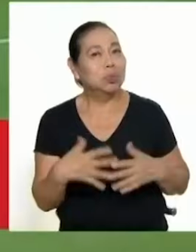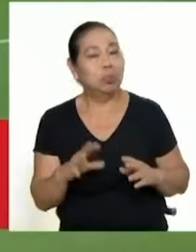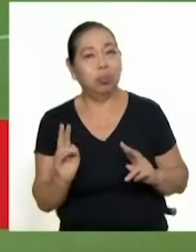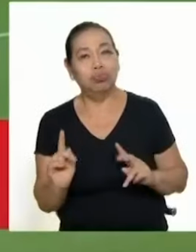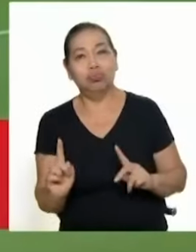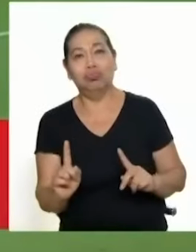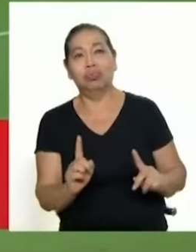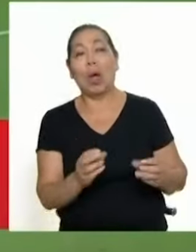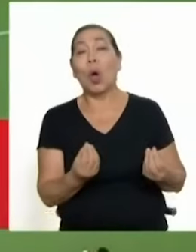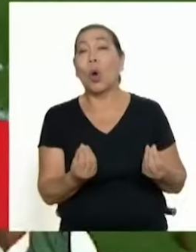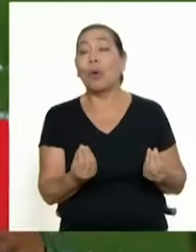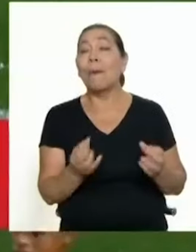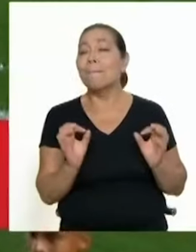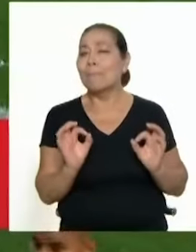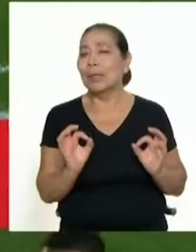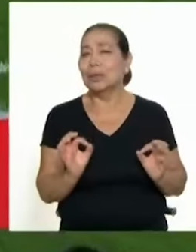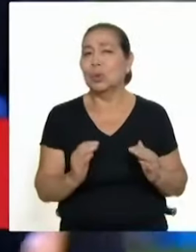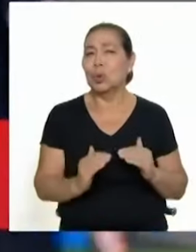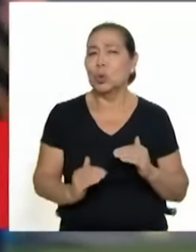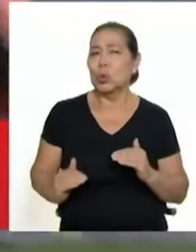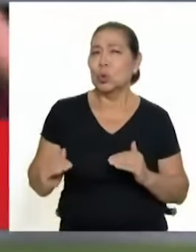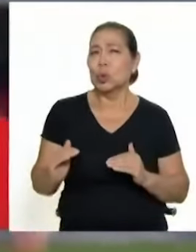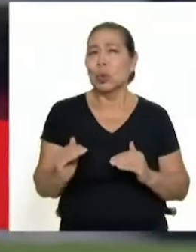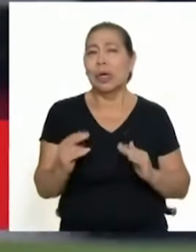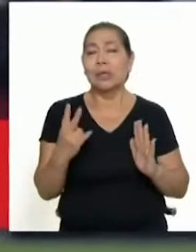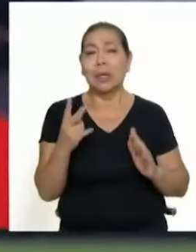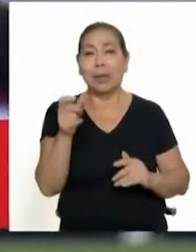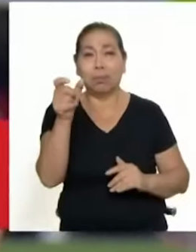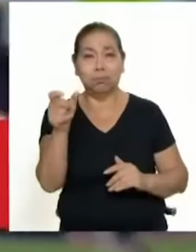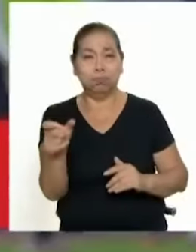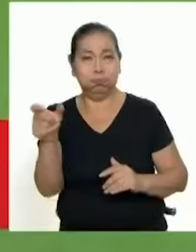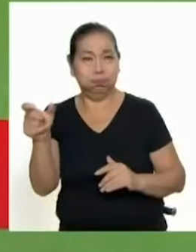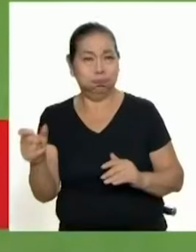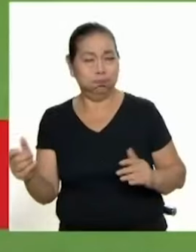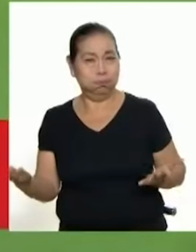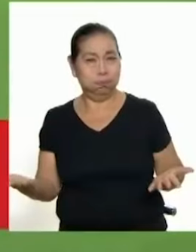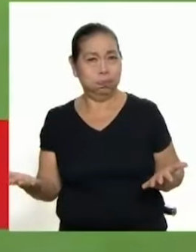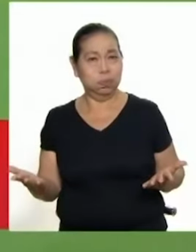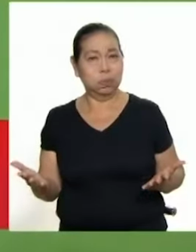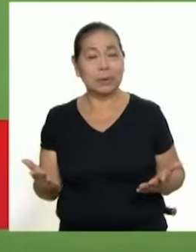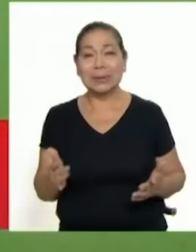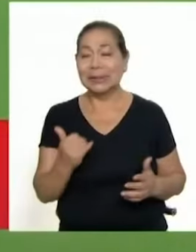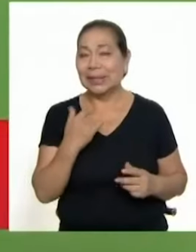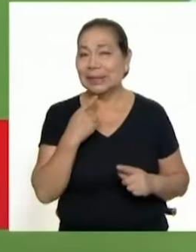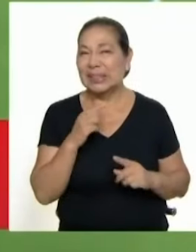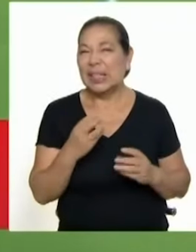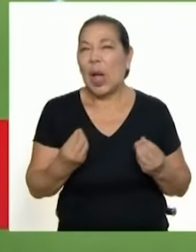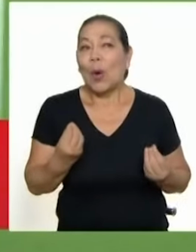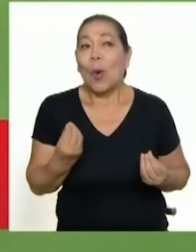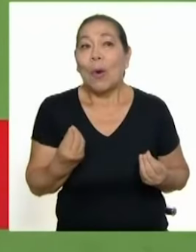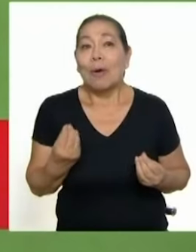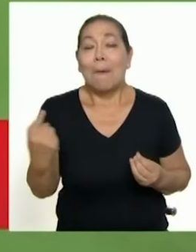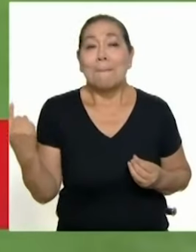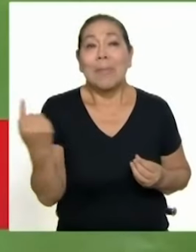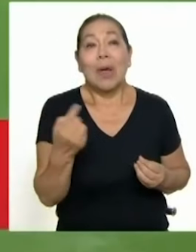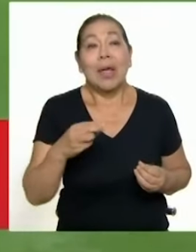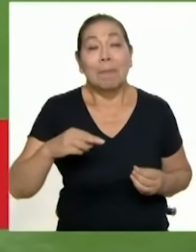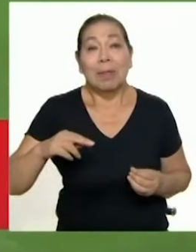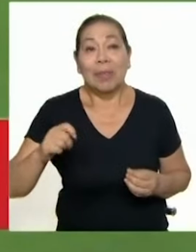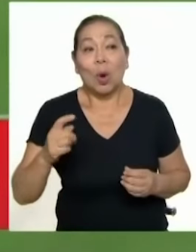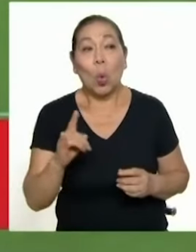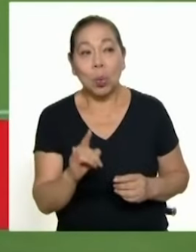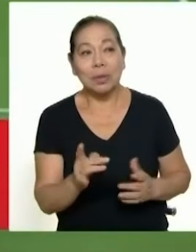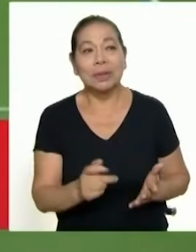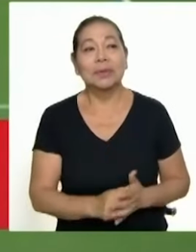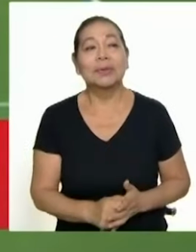dogmático, con una presión alta hasta con 7 jugadores en el campo rival, forzando el error de la saga de LDU. Y de esta